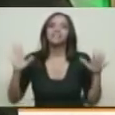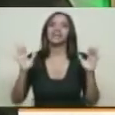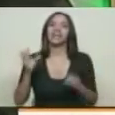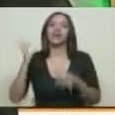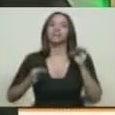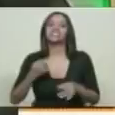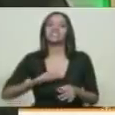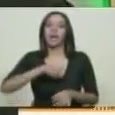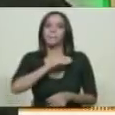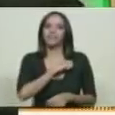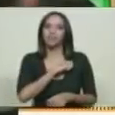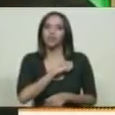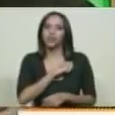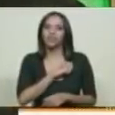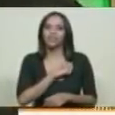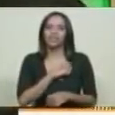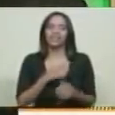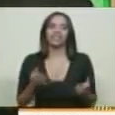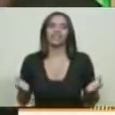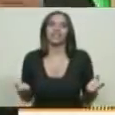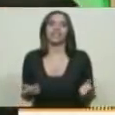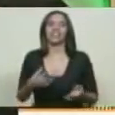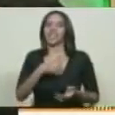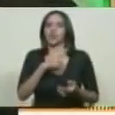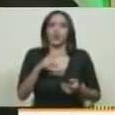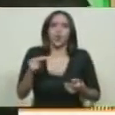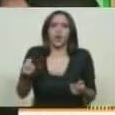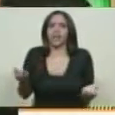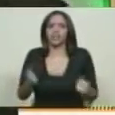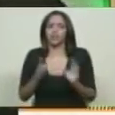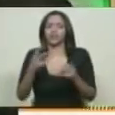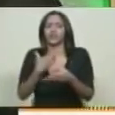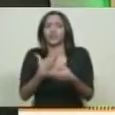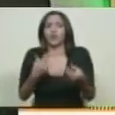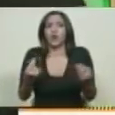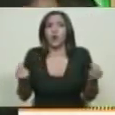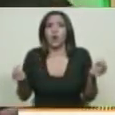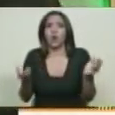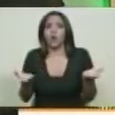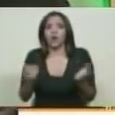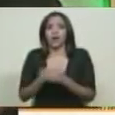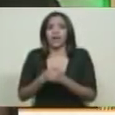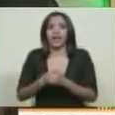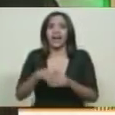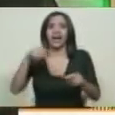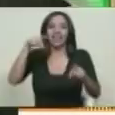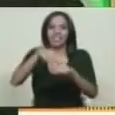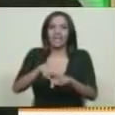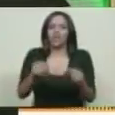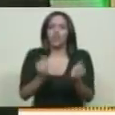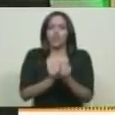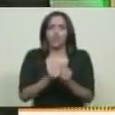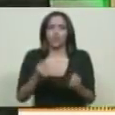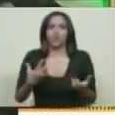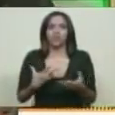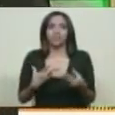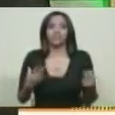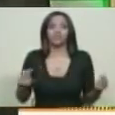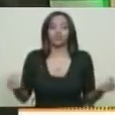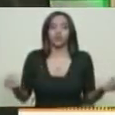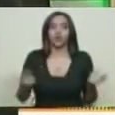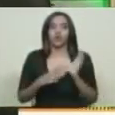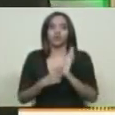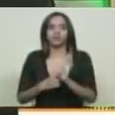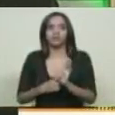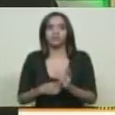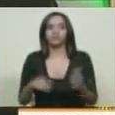española, que no es precisamente... No es precisamente que les ataca duramente. O sea, claro, que está tan evidente. Es una banda